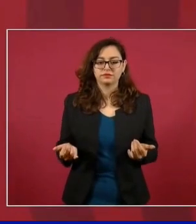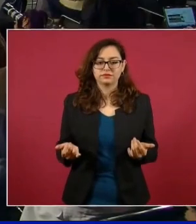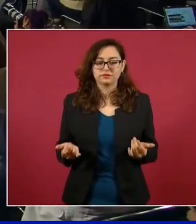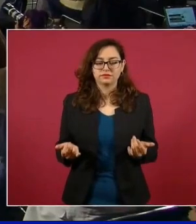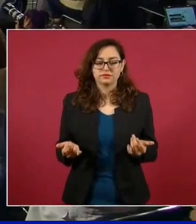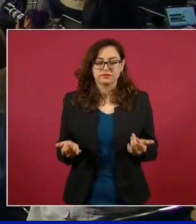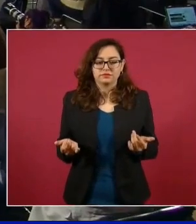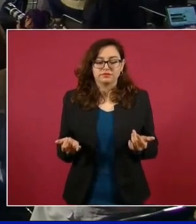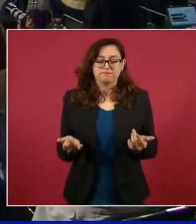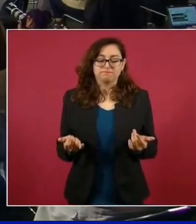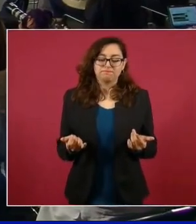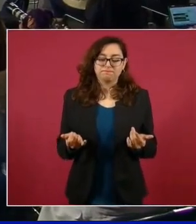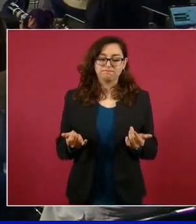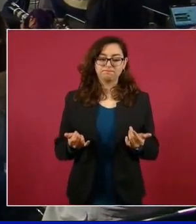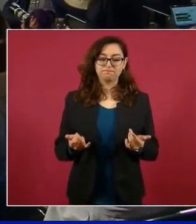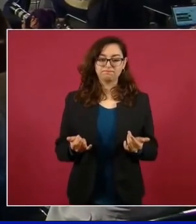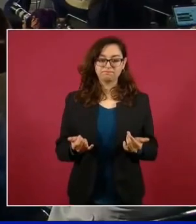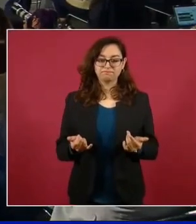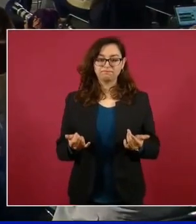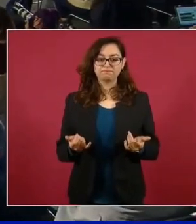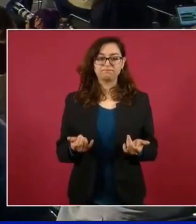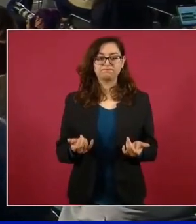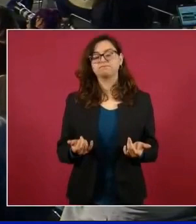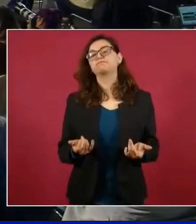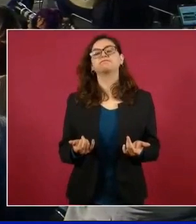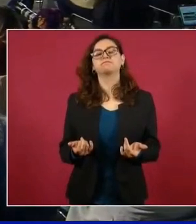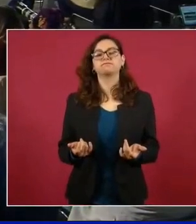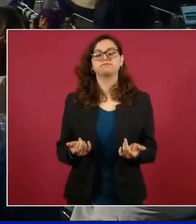implementó, se impuso